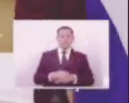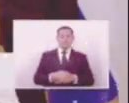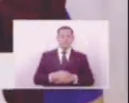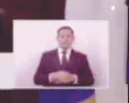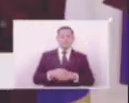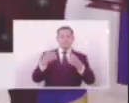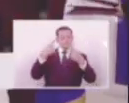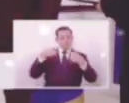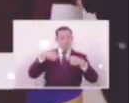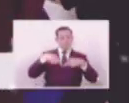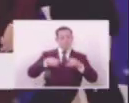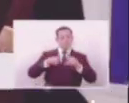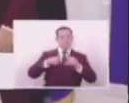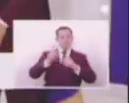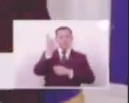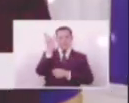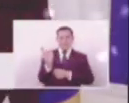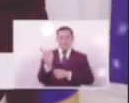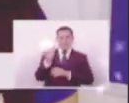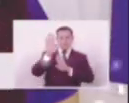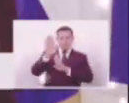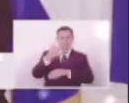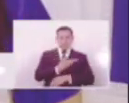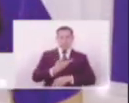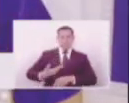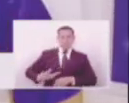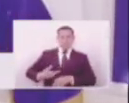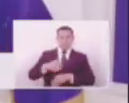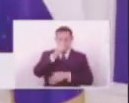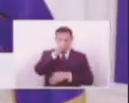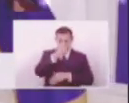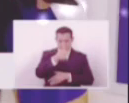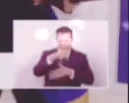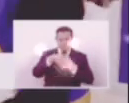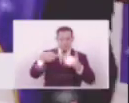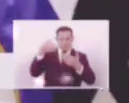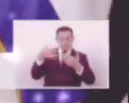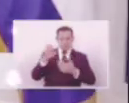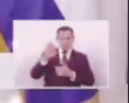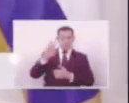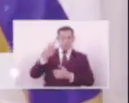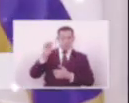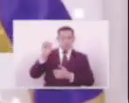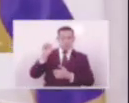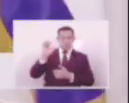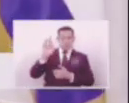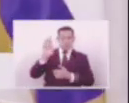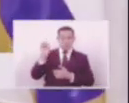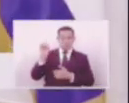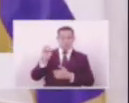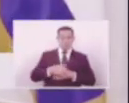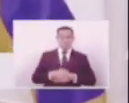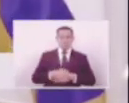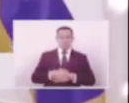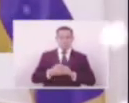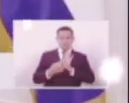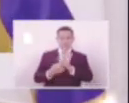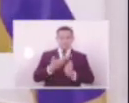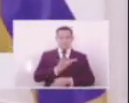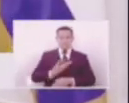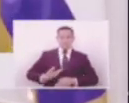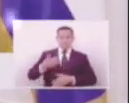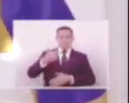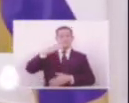continuamos con las palabras del señor presidente de la honorable asamblea legislativa Ernesto Alfredo Castro Aldana adelante presidente